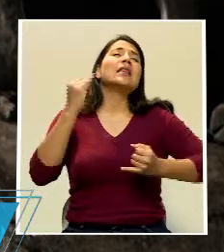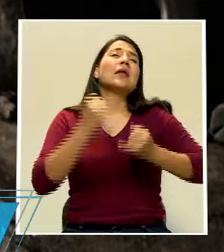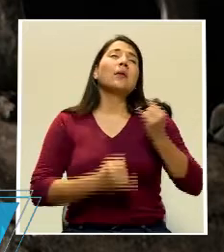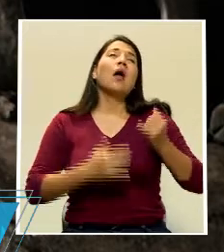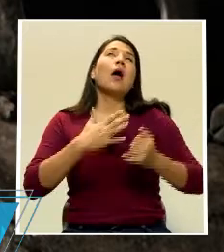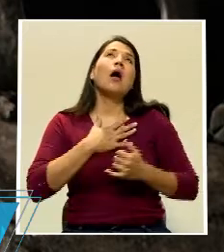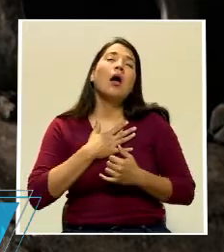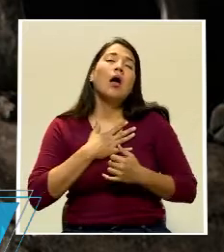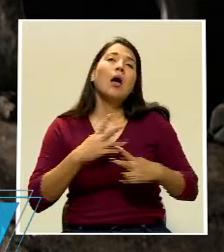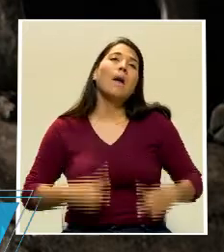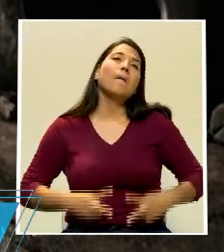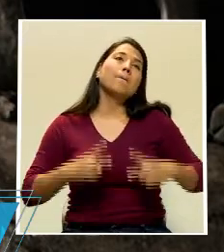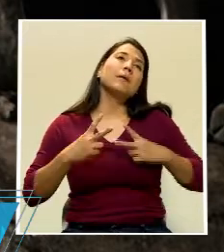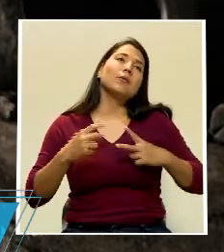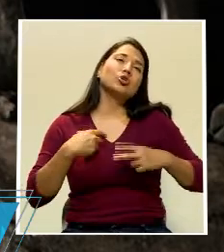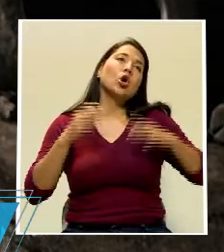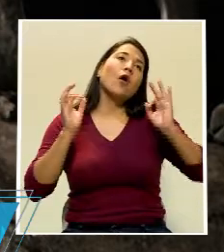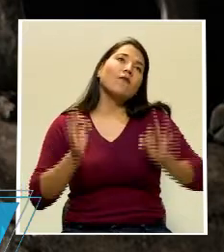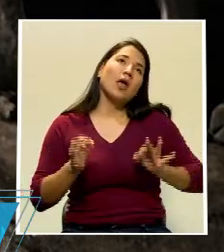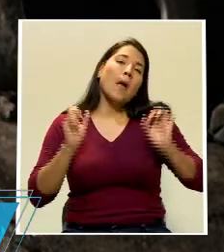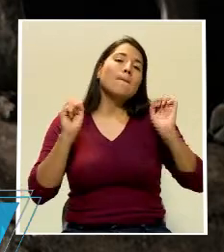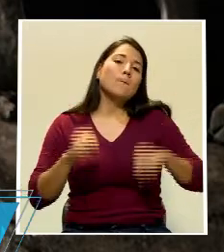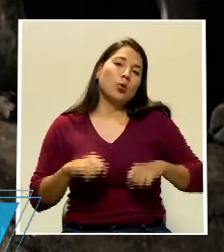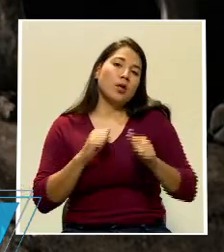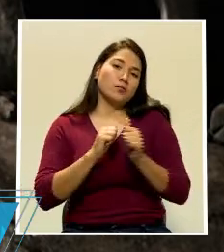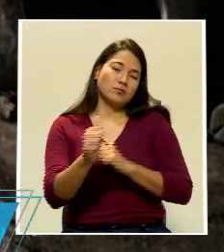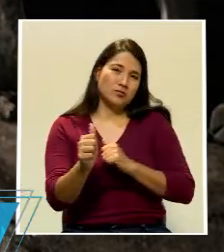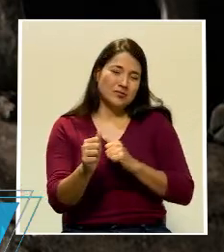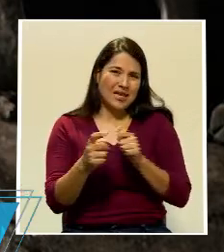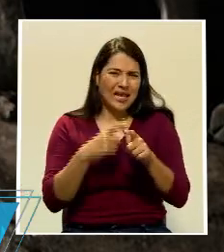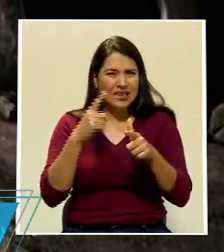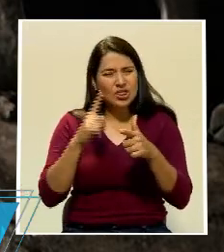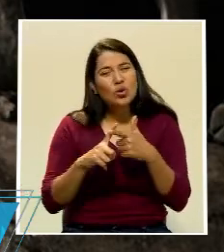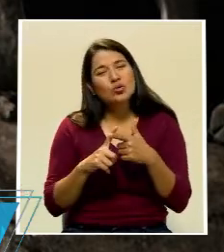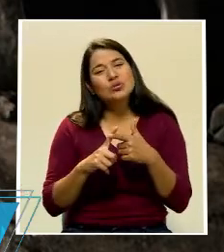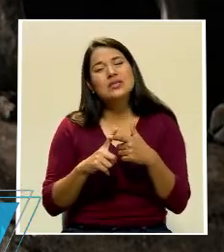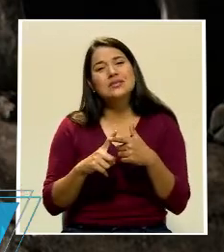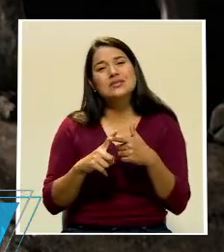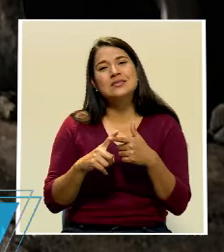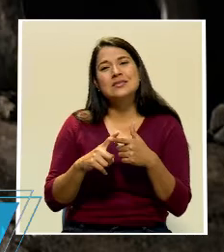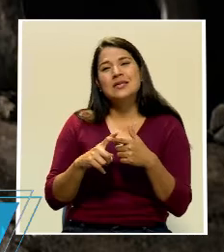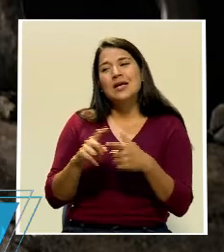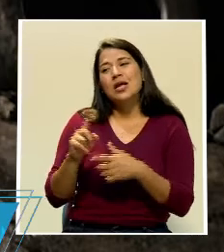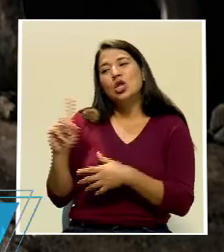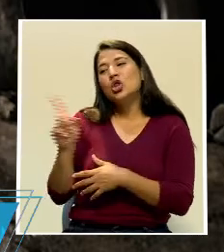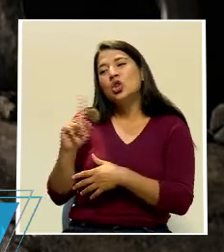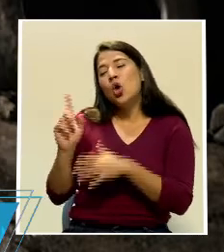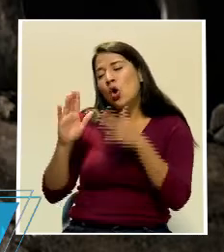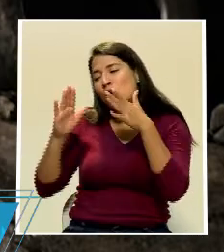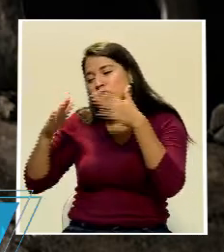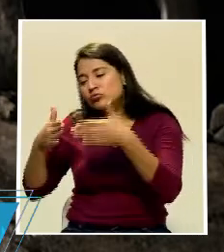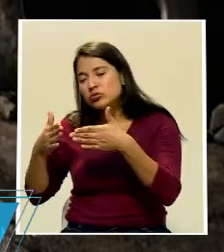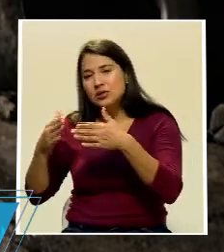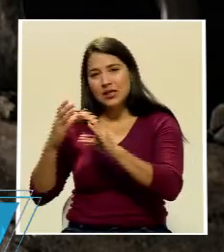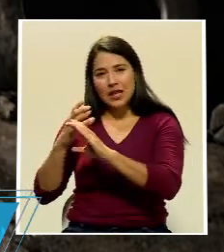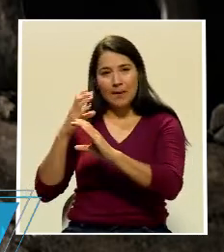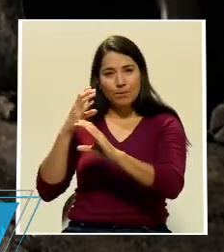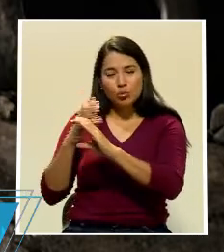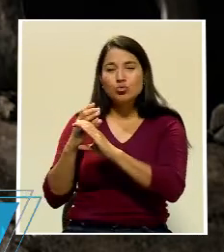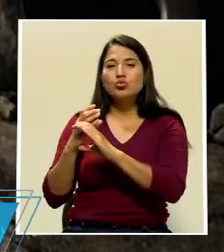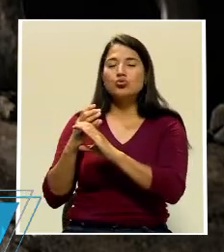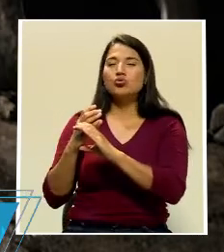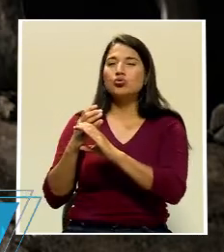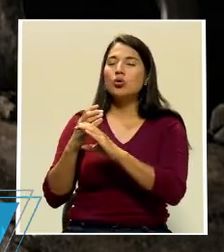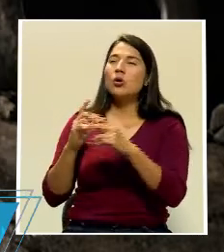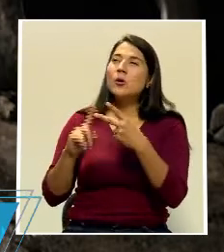vida, estoy bien, logré sobrevivir. Entonces, estaba enfocado, como dice usted, no en el objeto, en el bus,